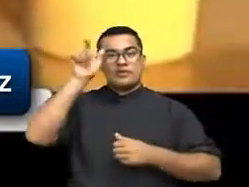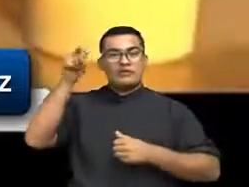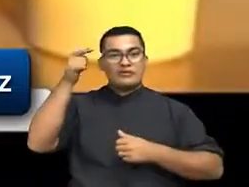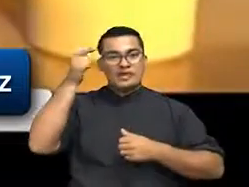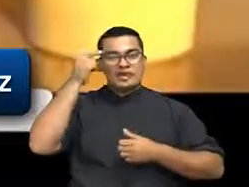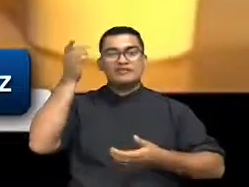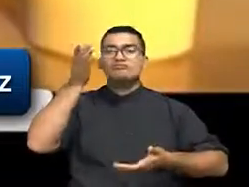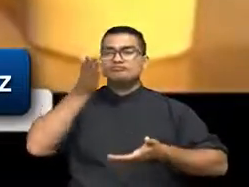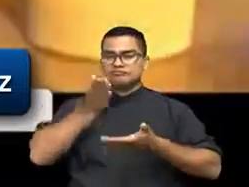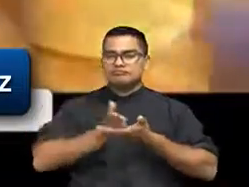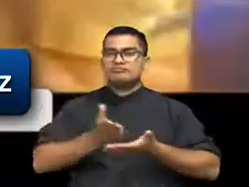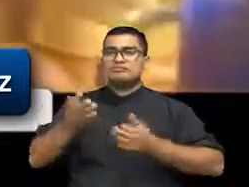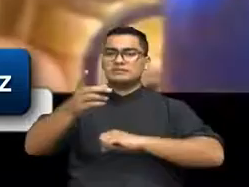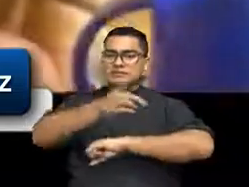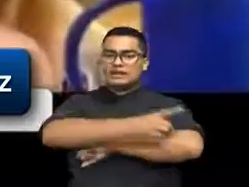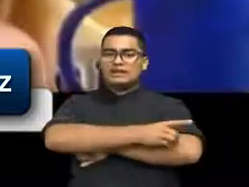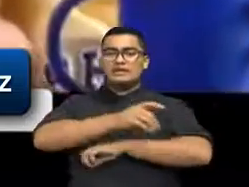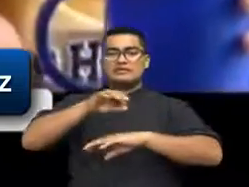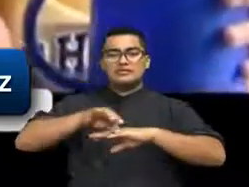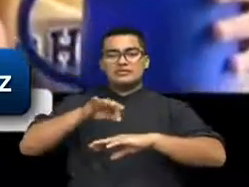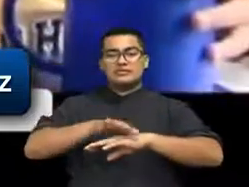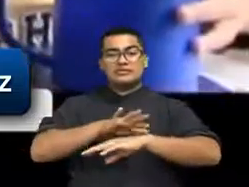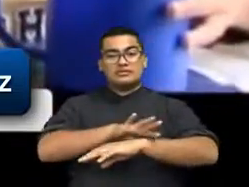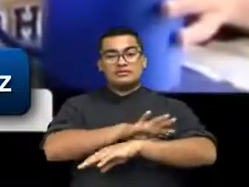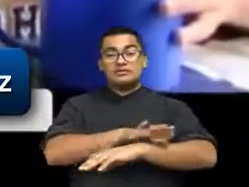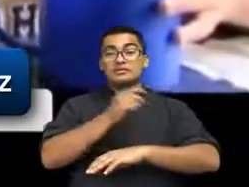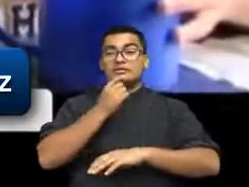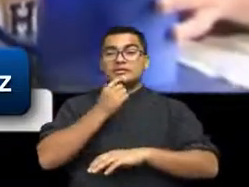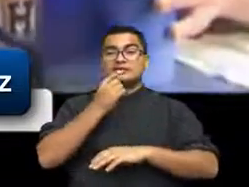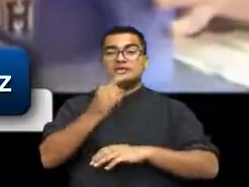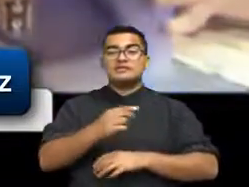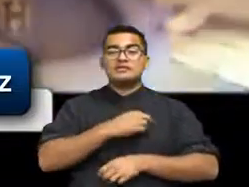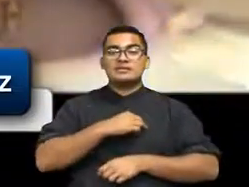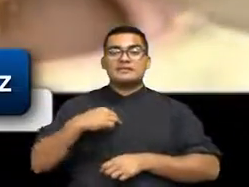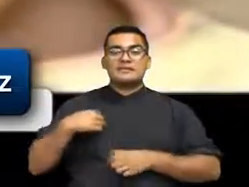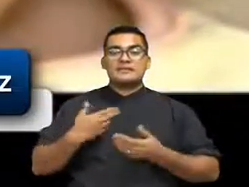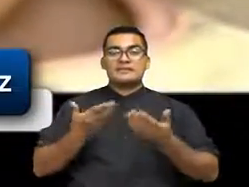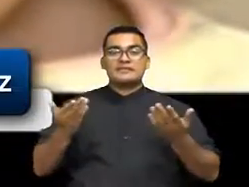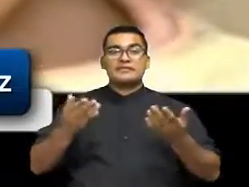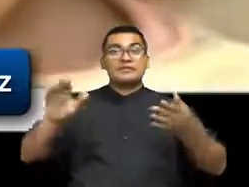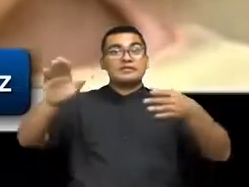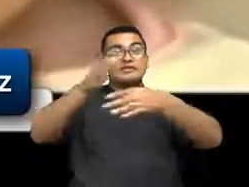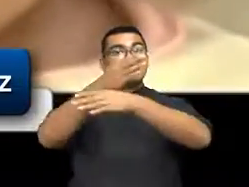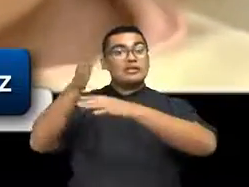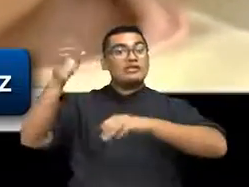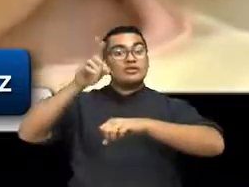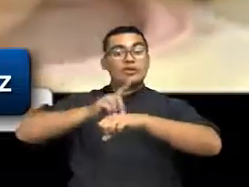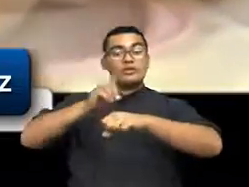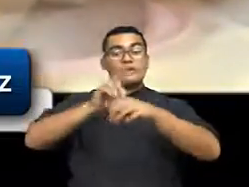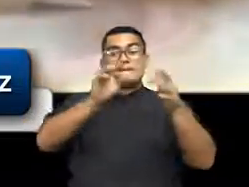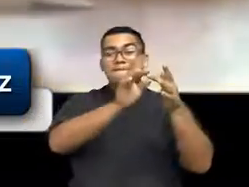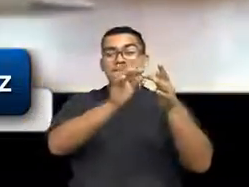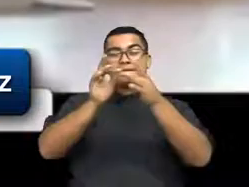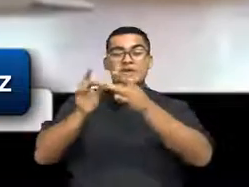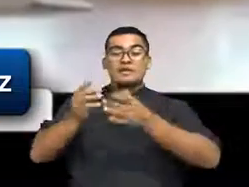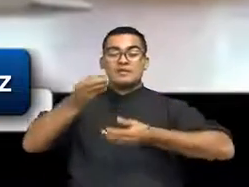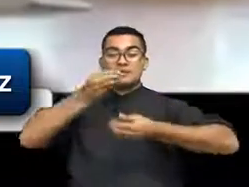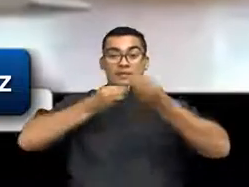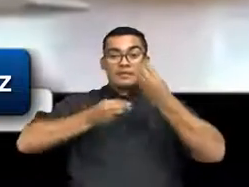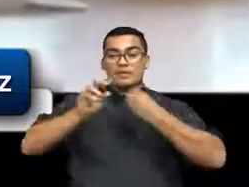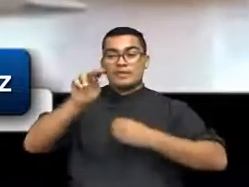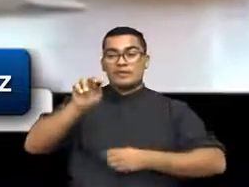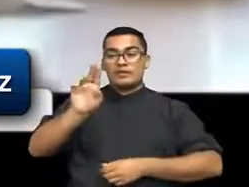del presidente Daniel Ortega y la compañera Rosario Murillo, están los nutricionistas. Antes, yo me acuerdo que cuando yo